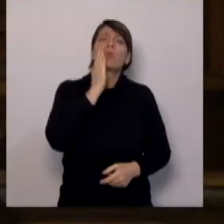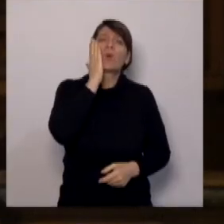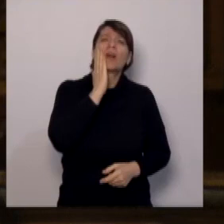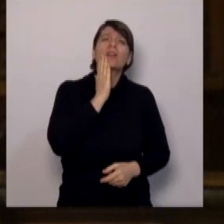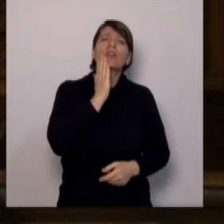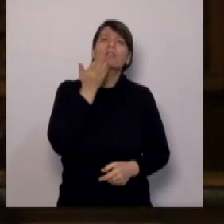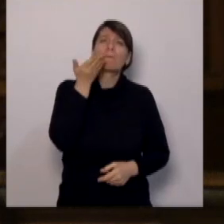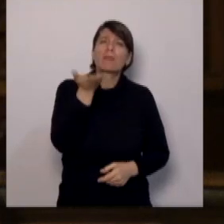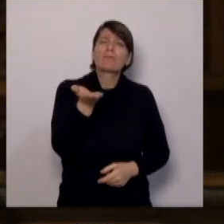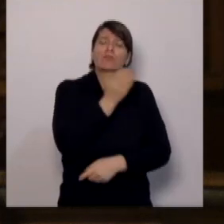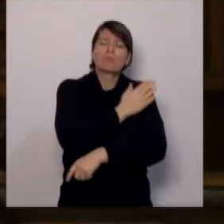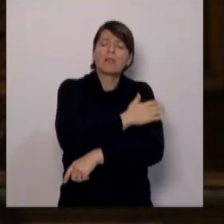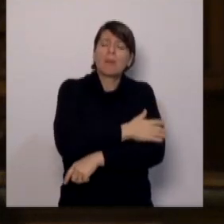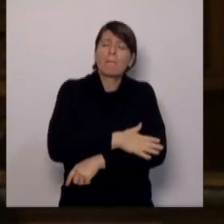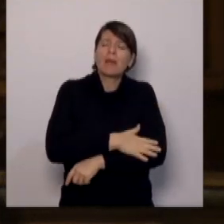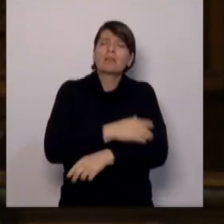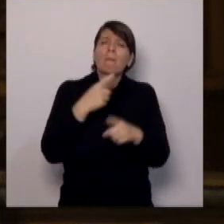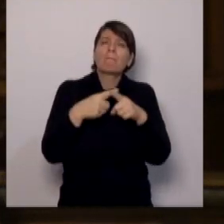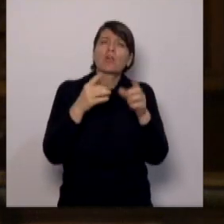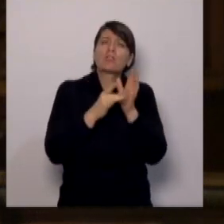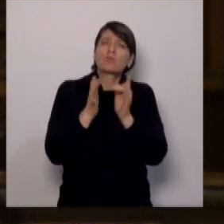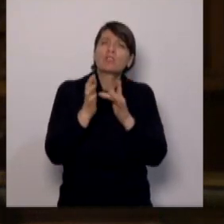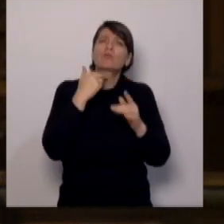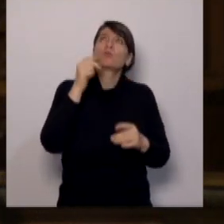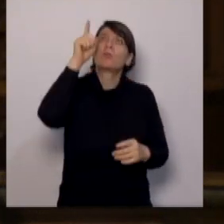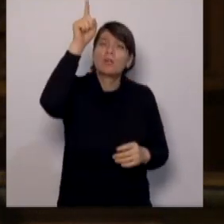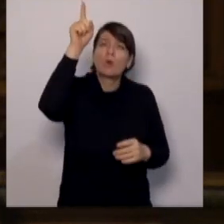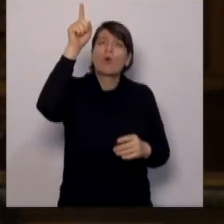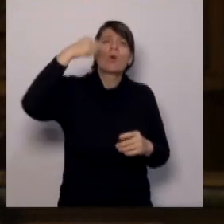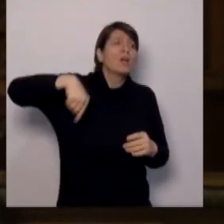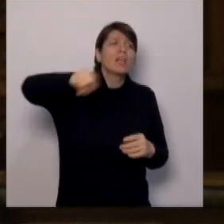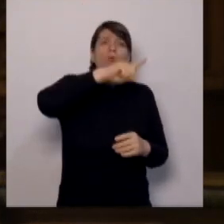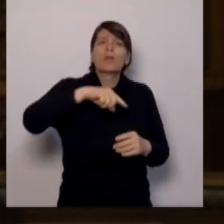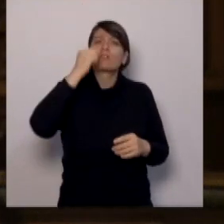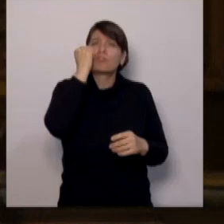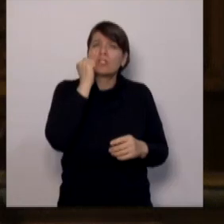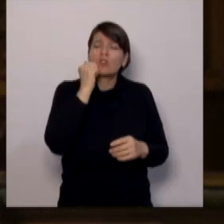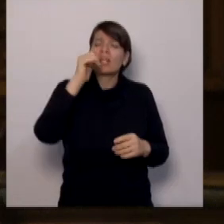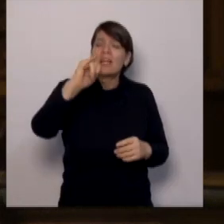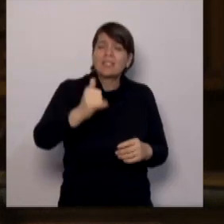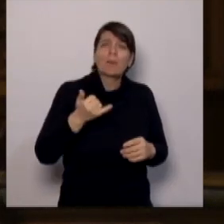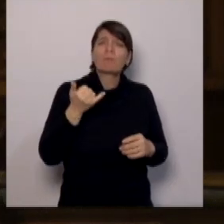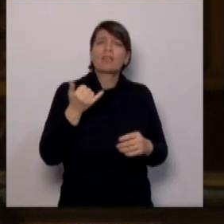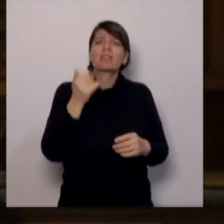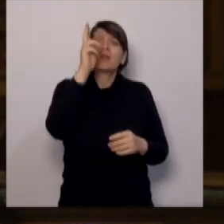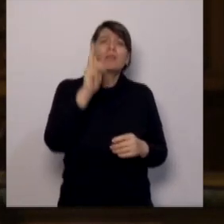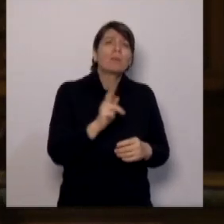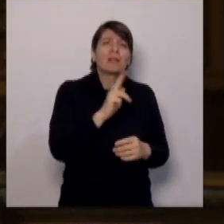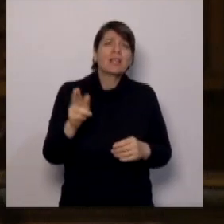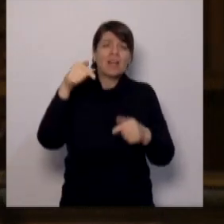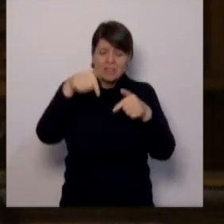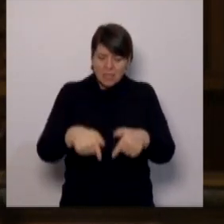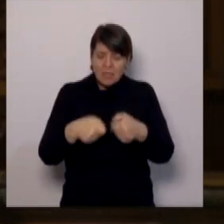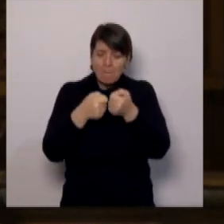Padre misericordioso, te pedimos humildemente por Jesucristo, tu Hijo y nuestro Señor, que aceptes